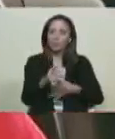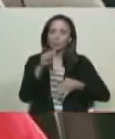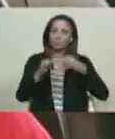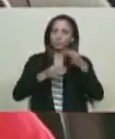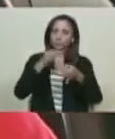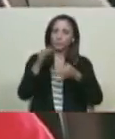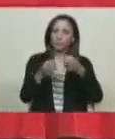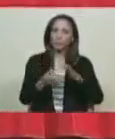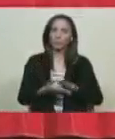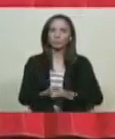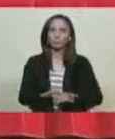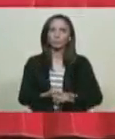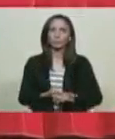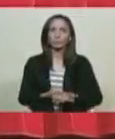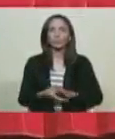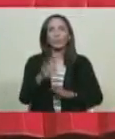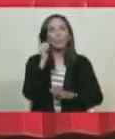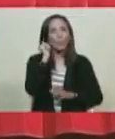a Lucía,